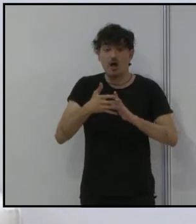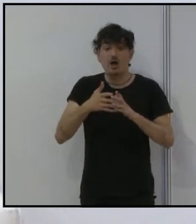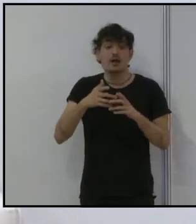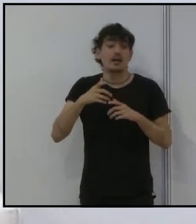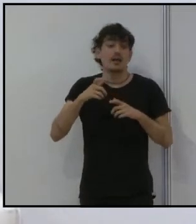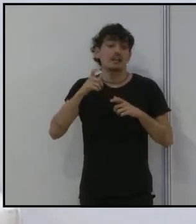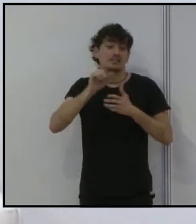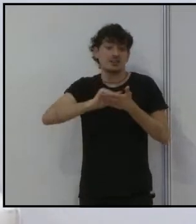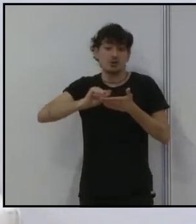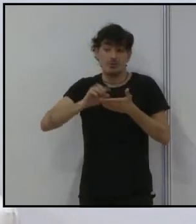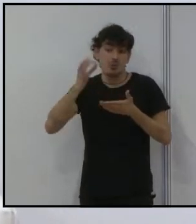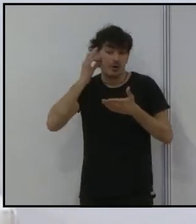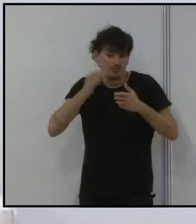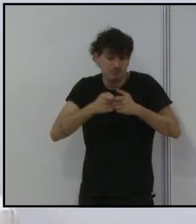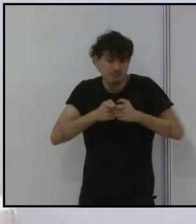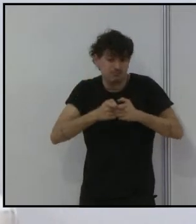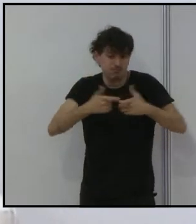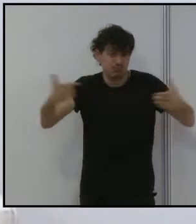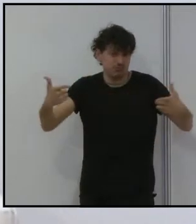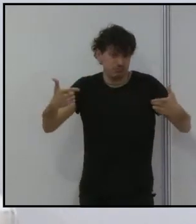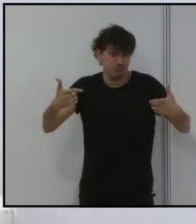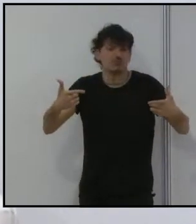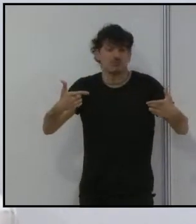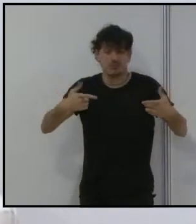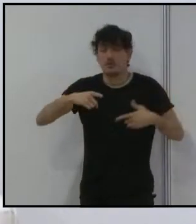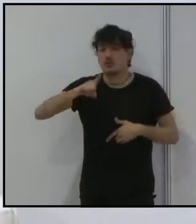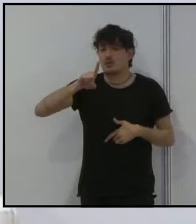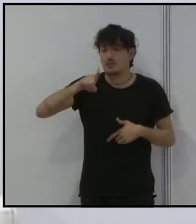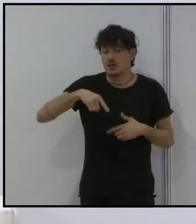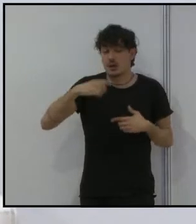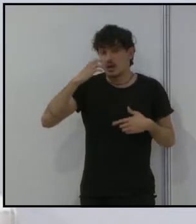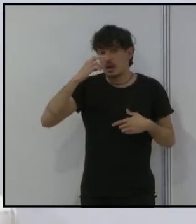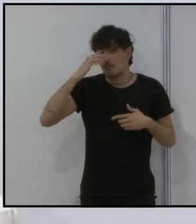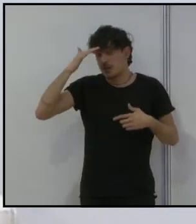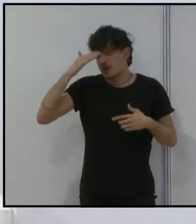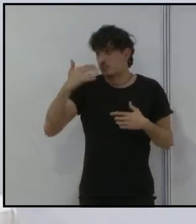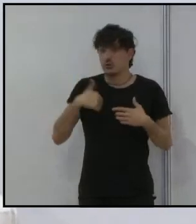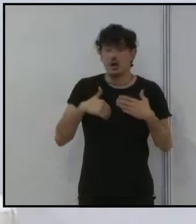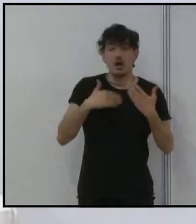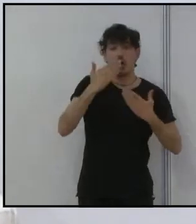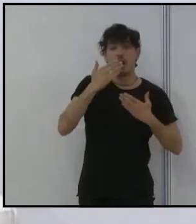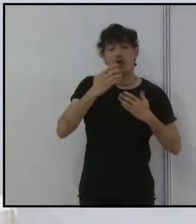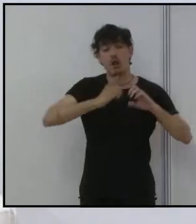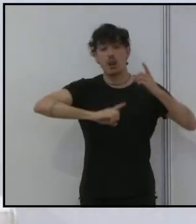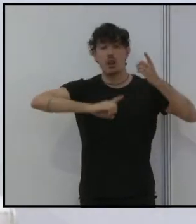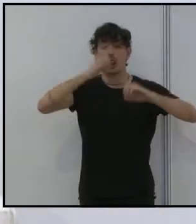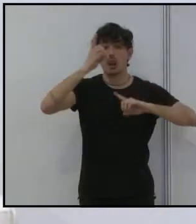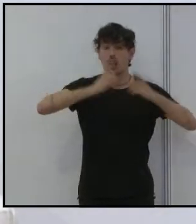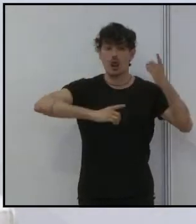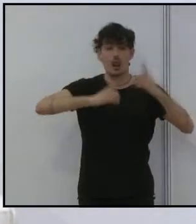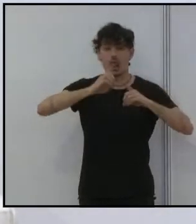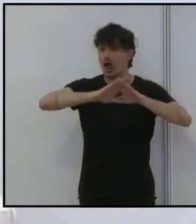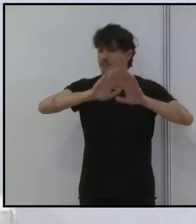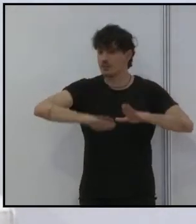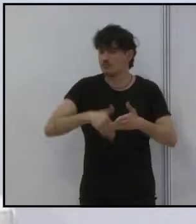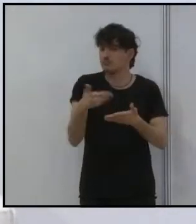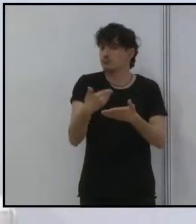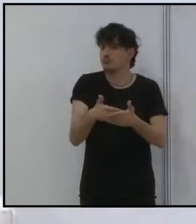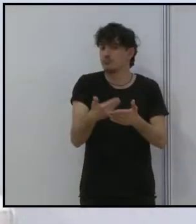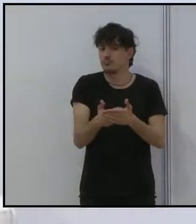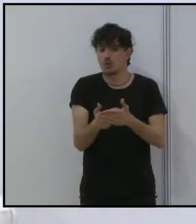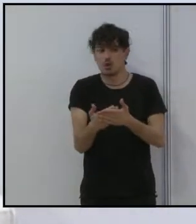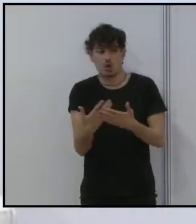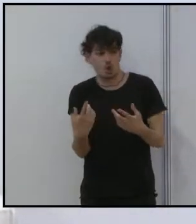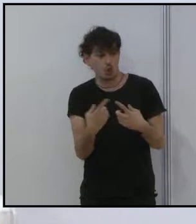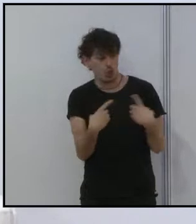Esperamos que cuando termine esta charla se haya desmontado esta idea y hayamos sido capaces de demostrar que somos distintas y